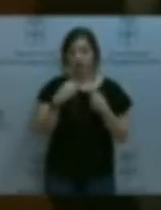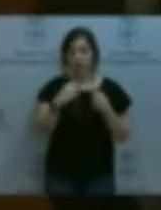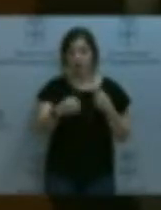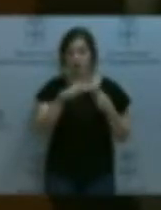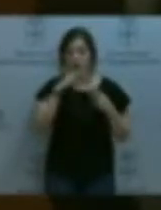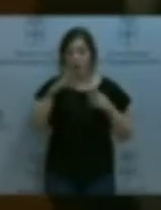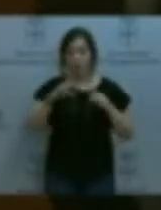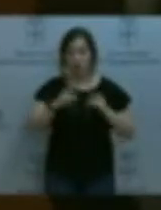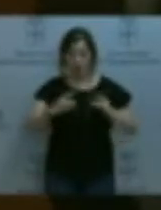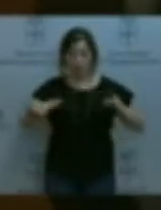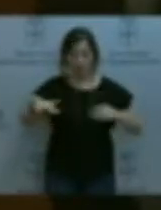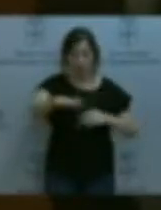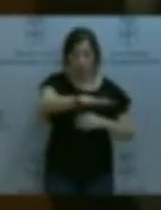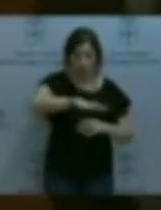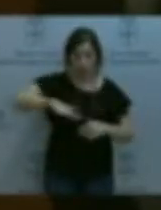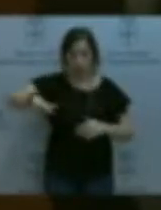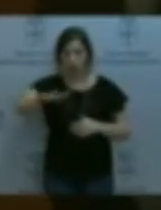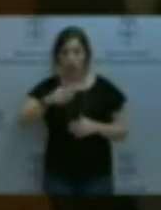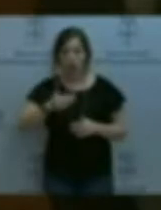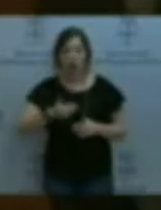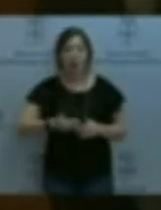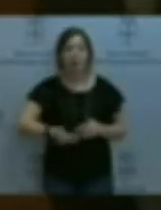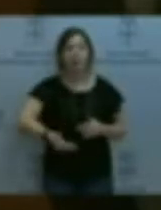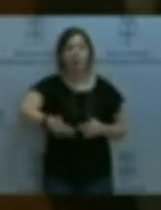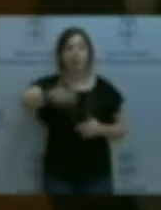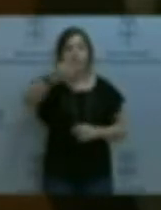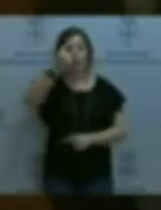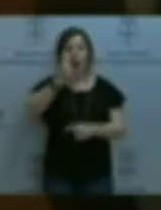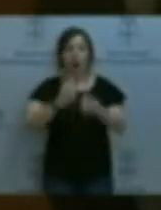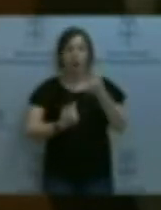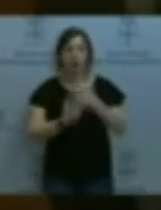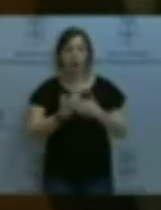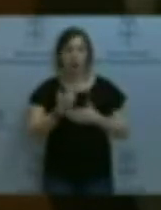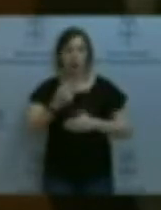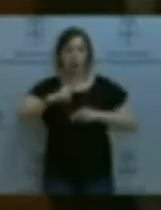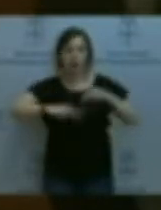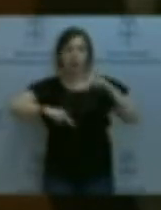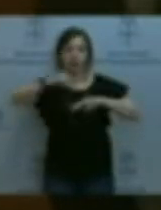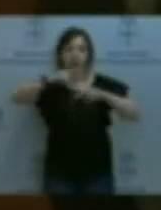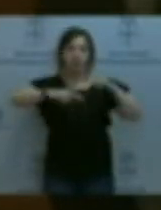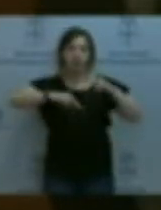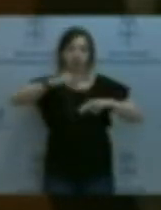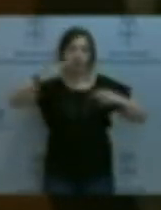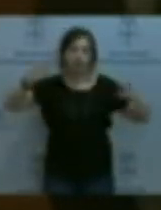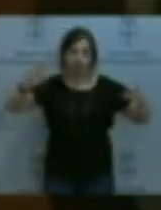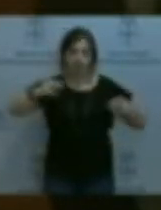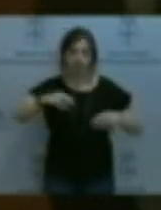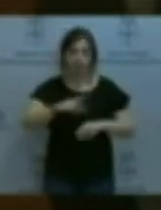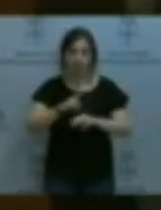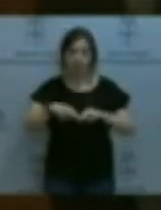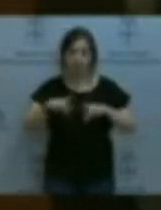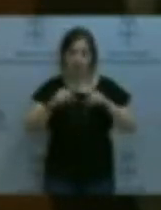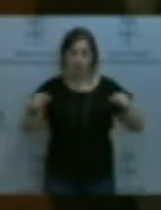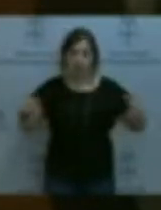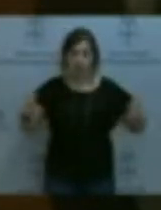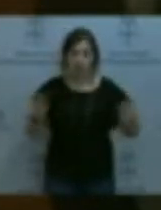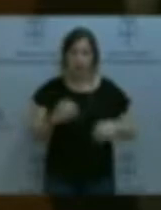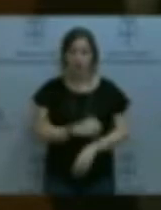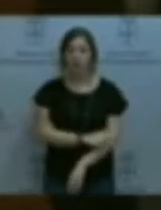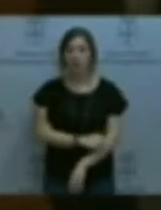principado porque espero que el principado no llegue nunca a discutir que tiene esa obligación y usted me habla de historia